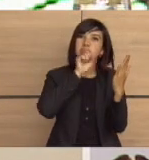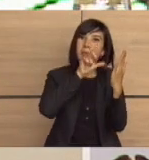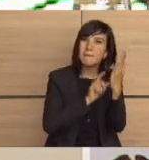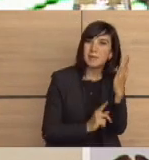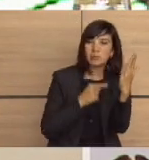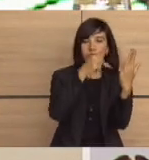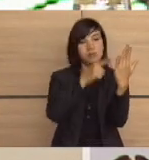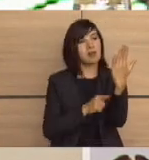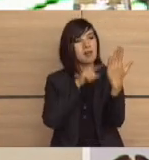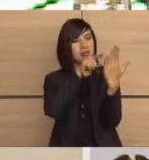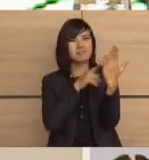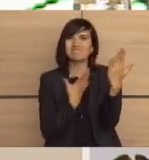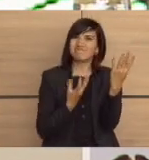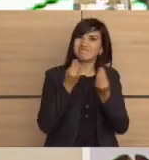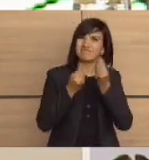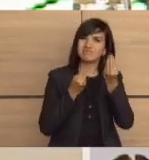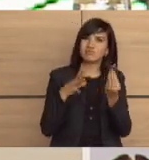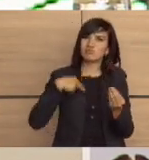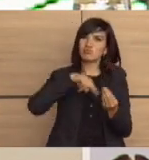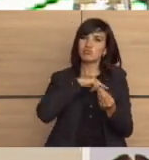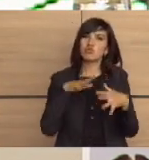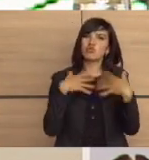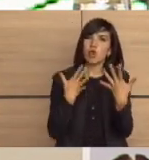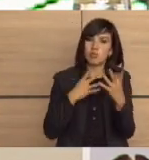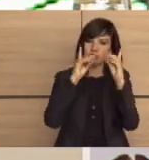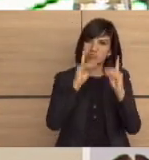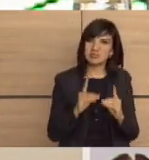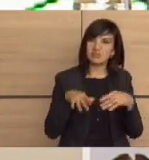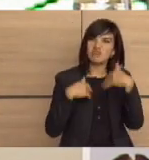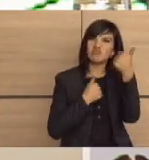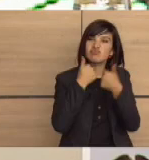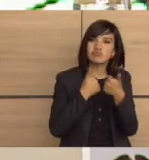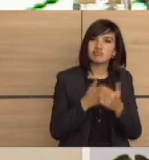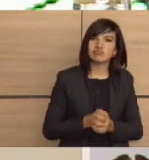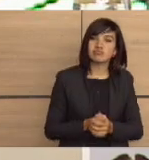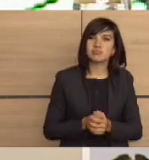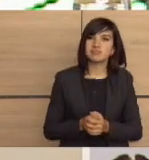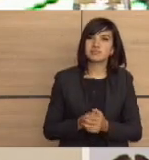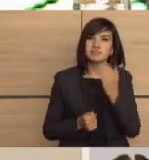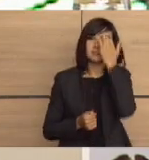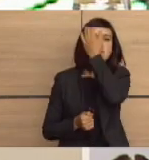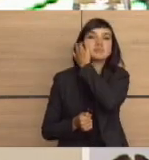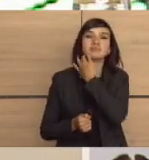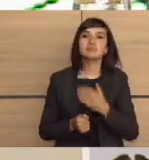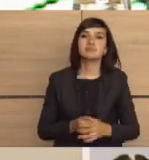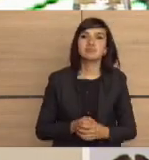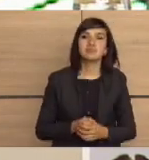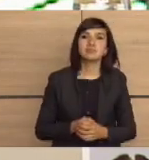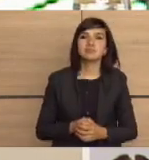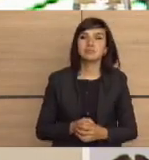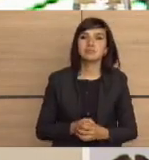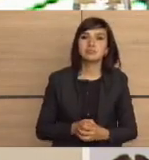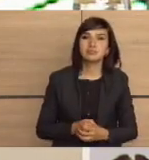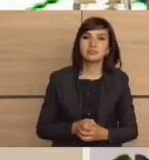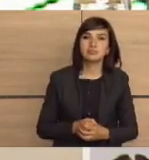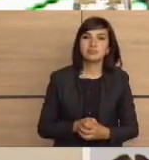para entender cómo es que nosotros estamos tomando decisiones? No porque las decisiones que ellos, las preguntas que les hicieron, nos